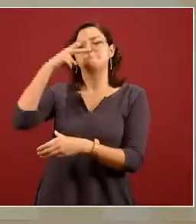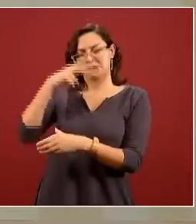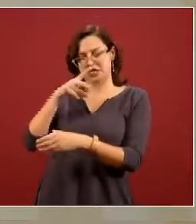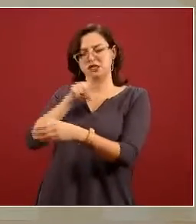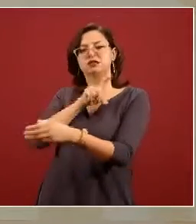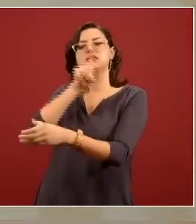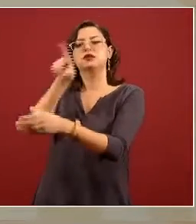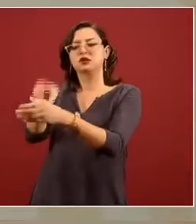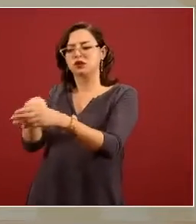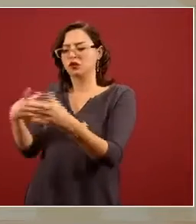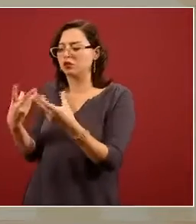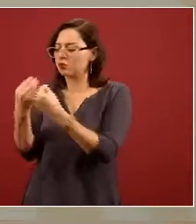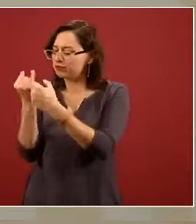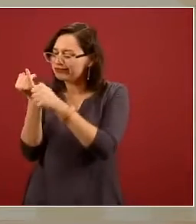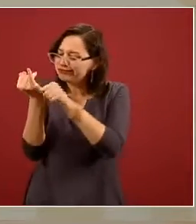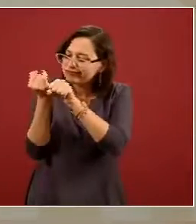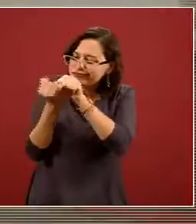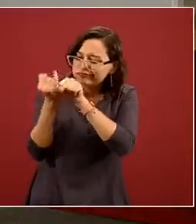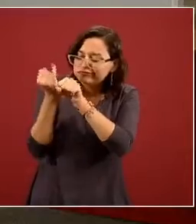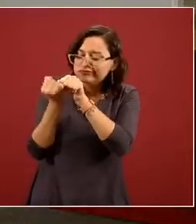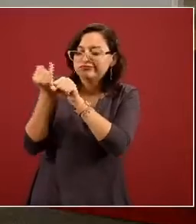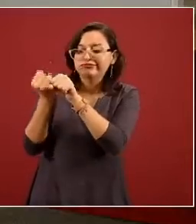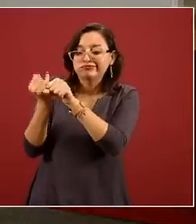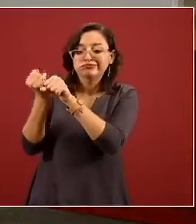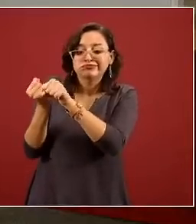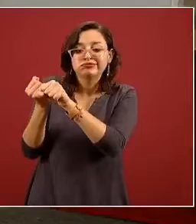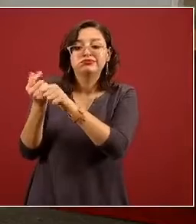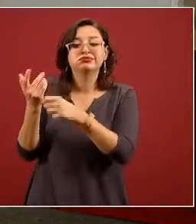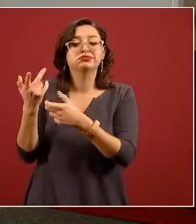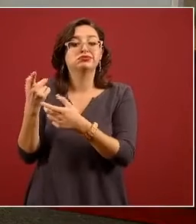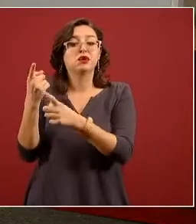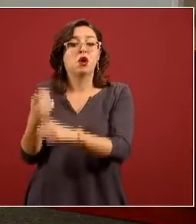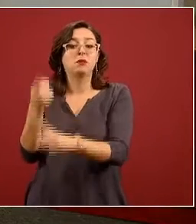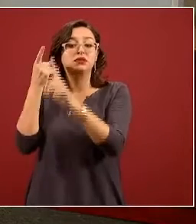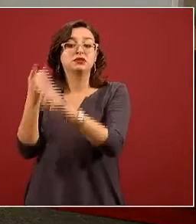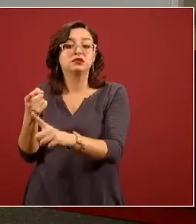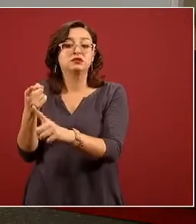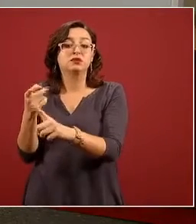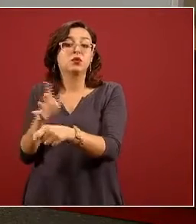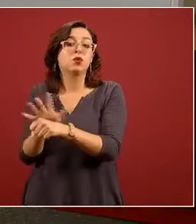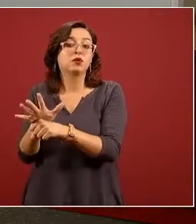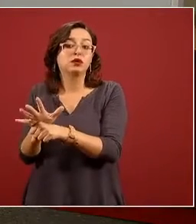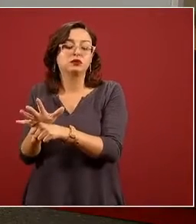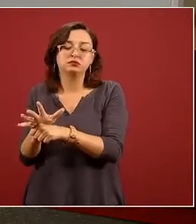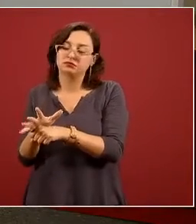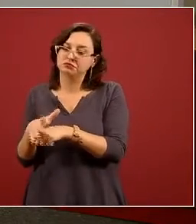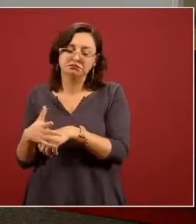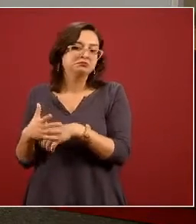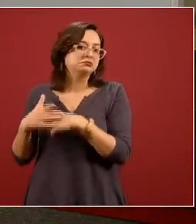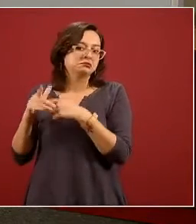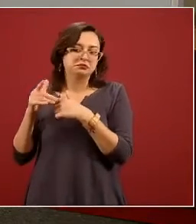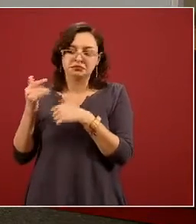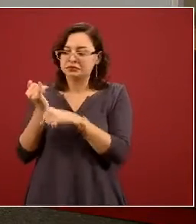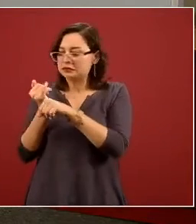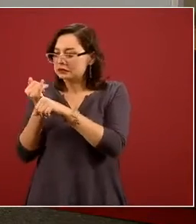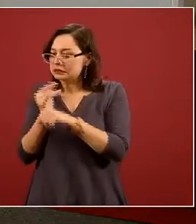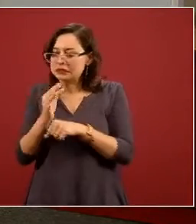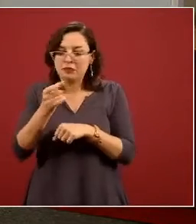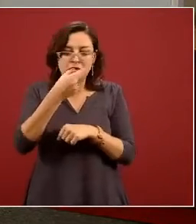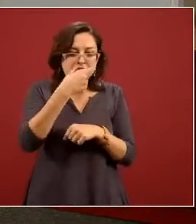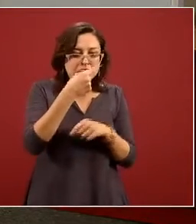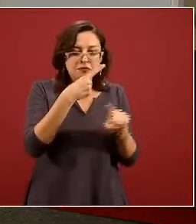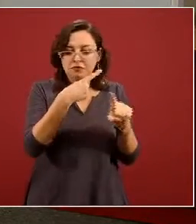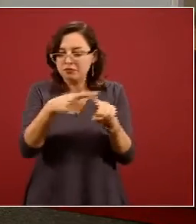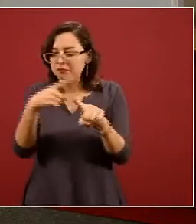esta iniciativa y el propósito es investigar si algunos de estos